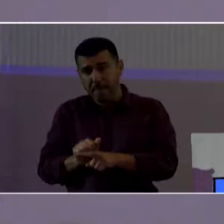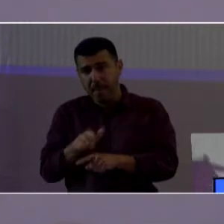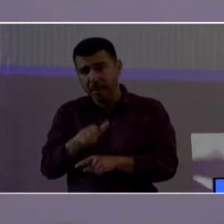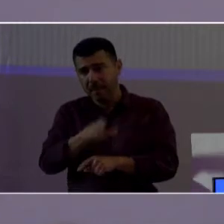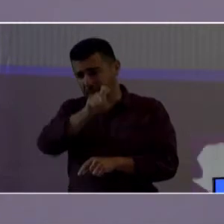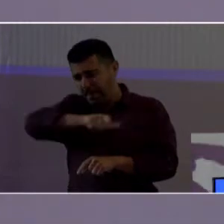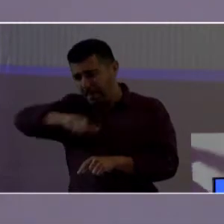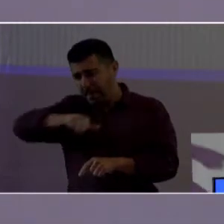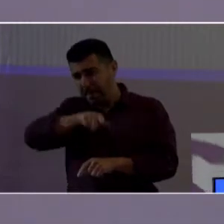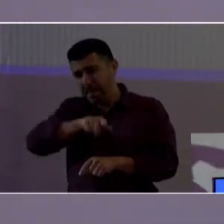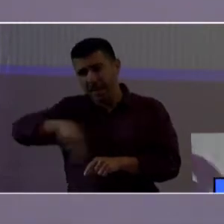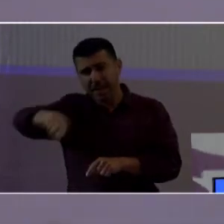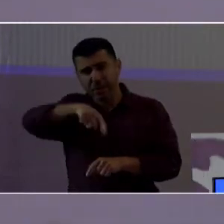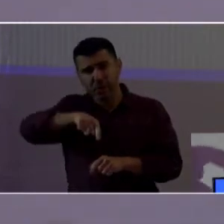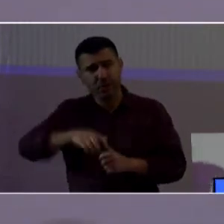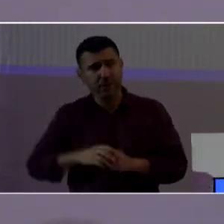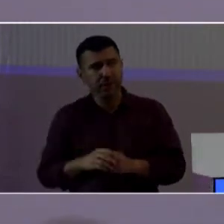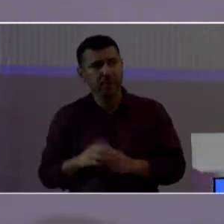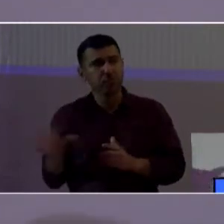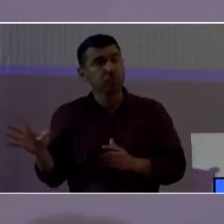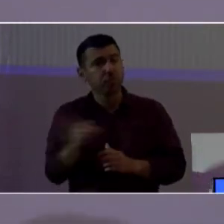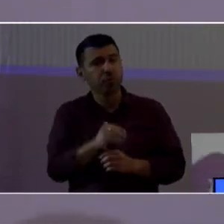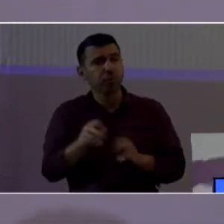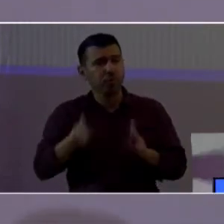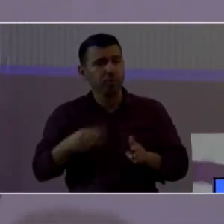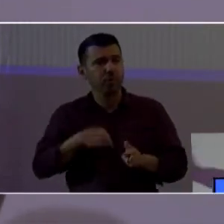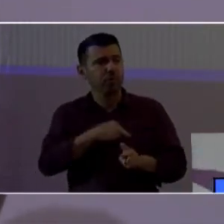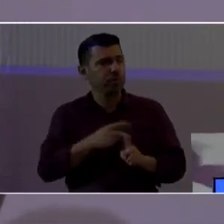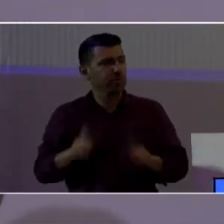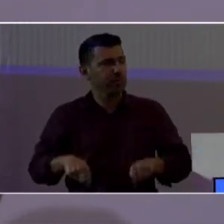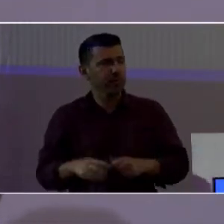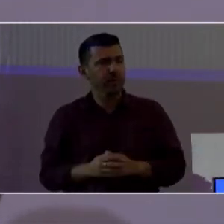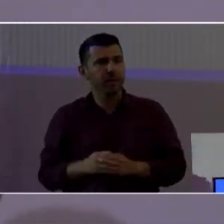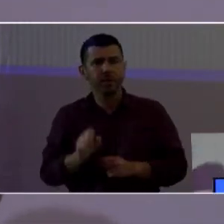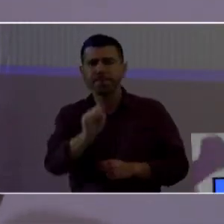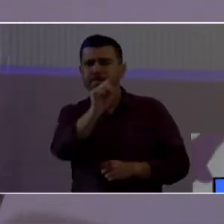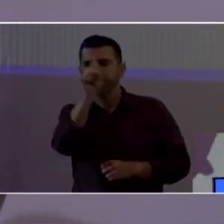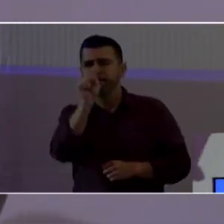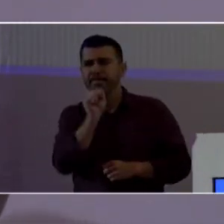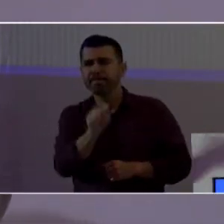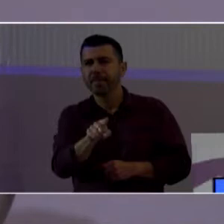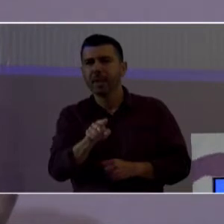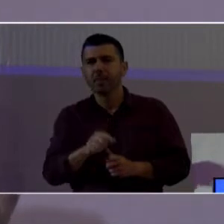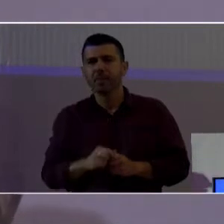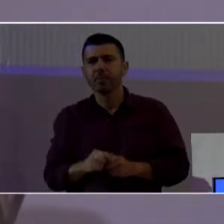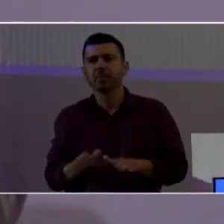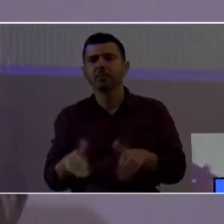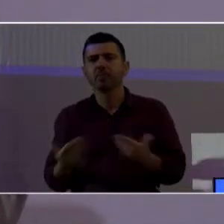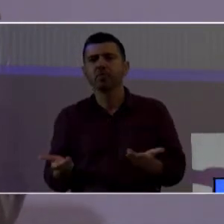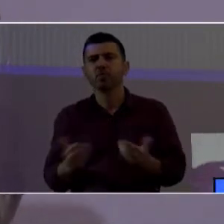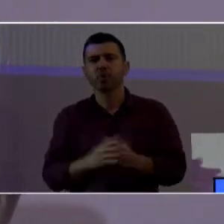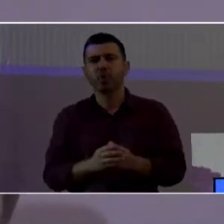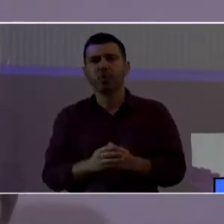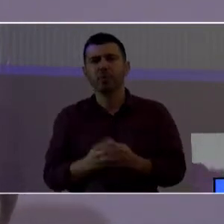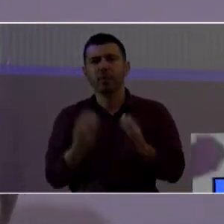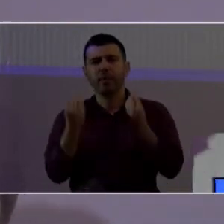personas y todos nosotros, yo les pregunto, ¿dónde está nuestra formación del